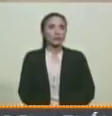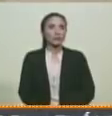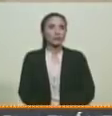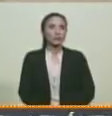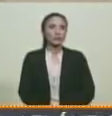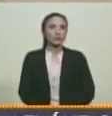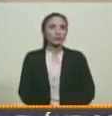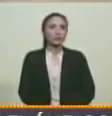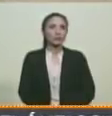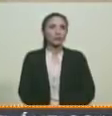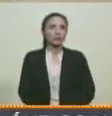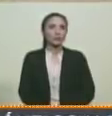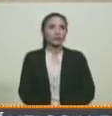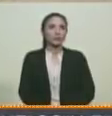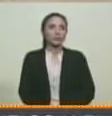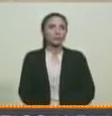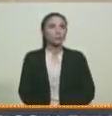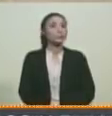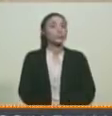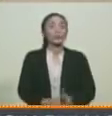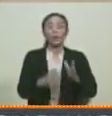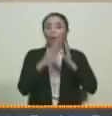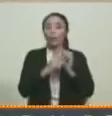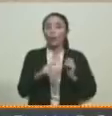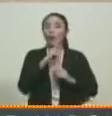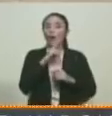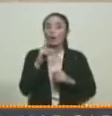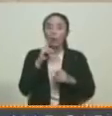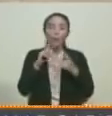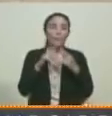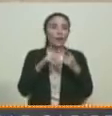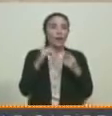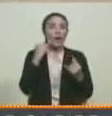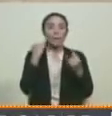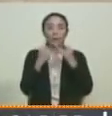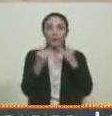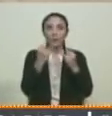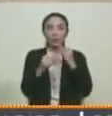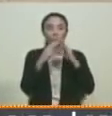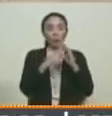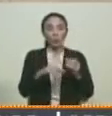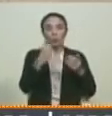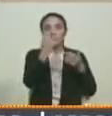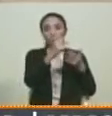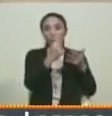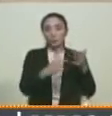todos los golpistas. Apellido Machado, Mendoza,